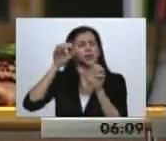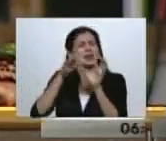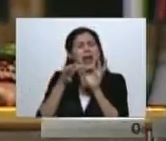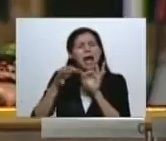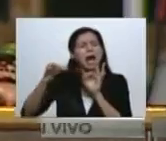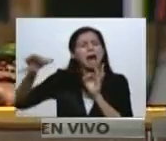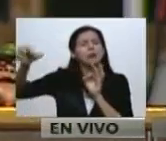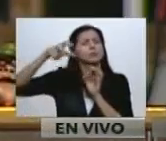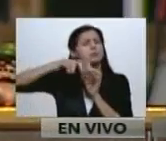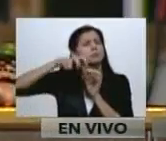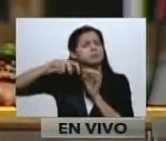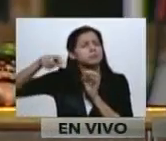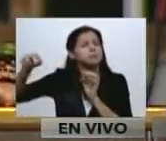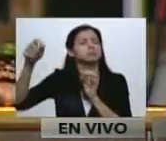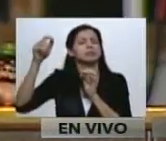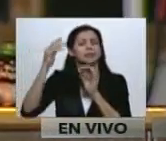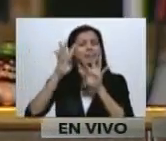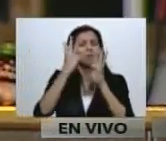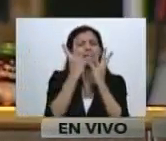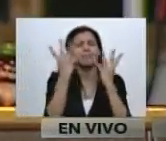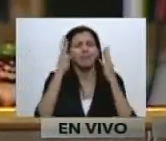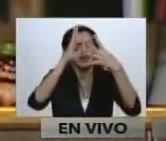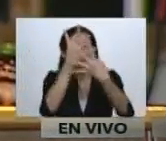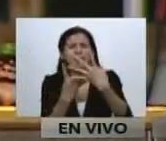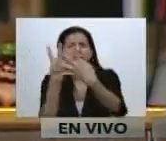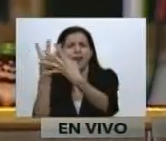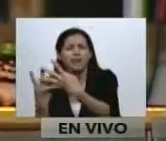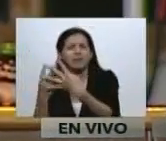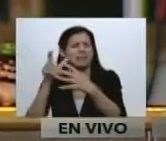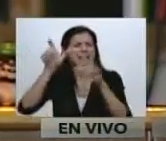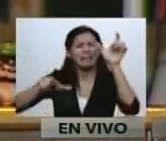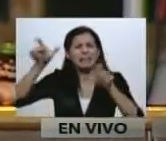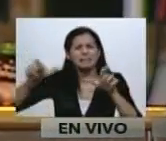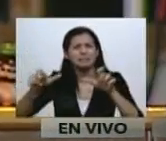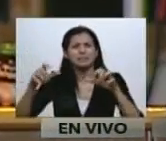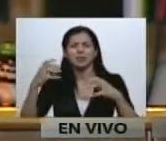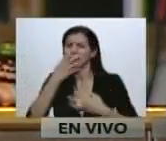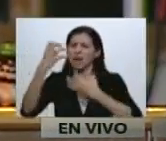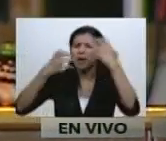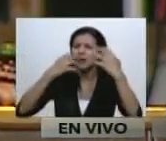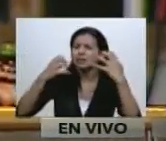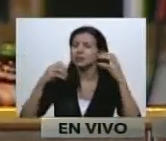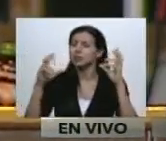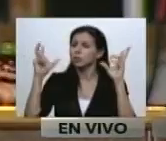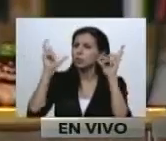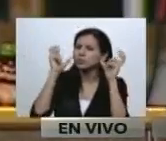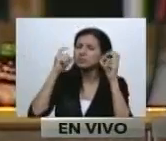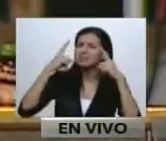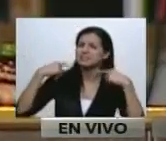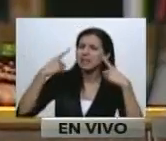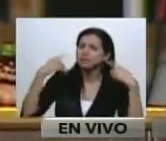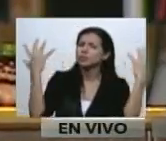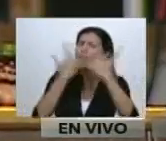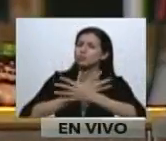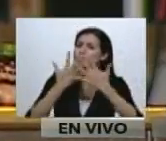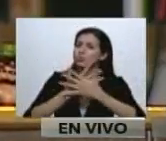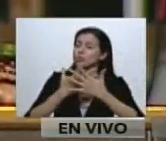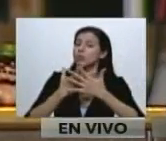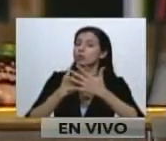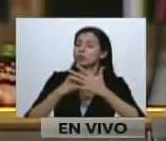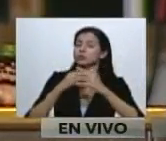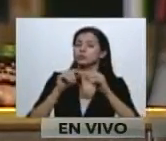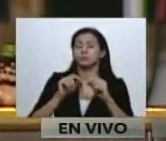muchas rejas, mucha gente, mucho ruido, alegría, llanto y confusión. Y de